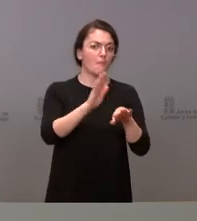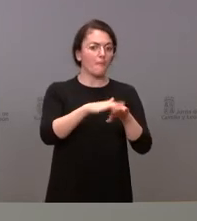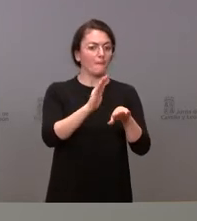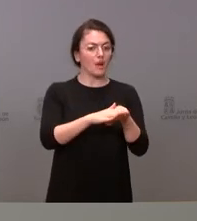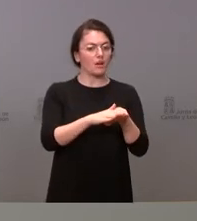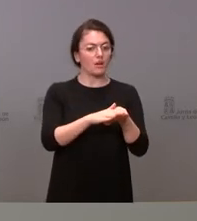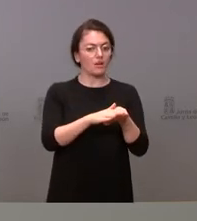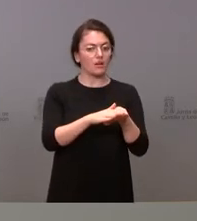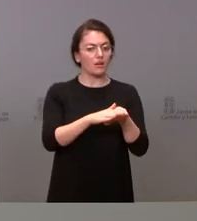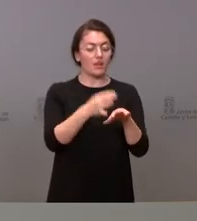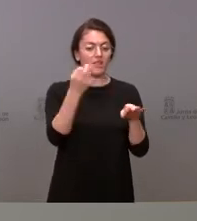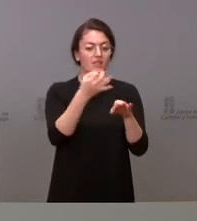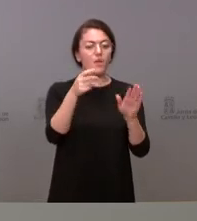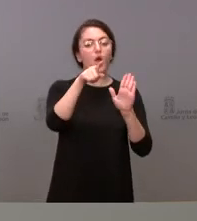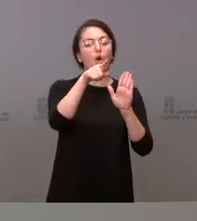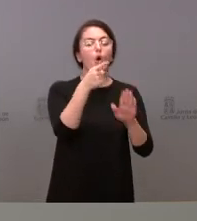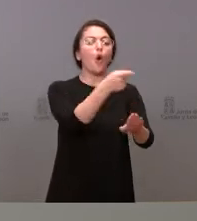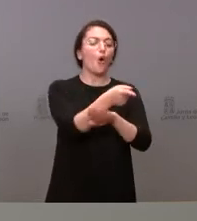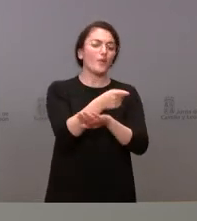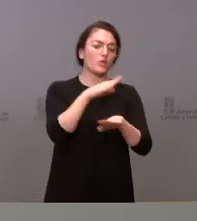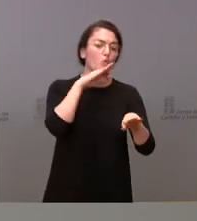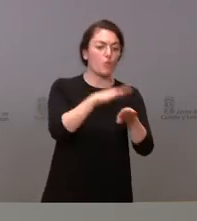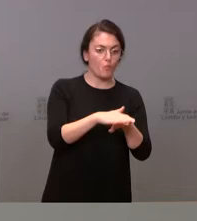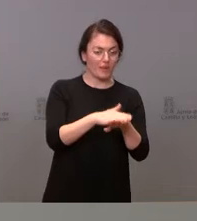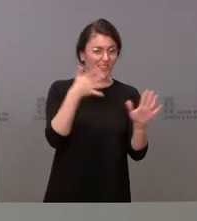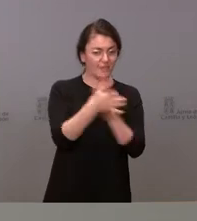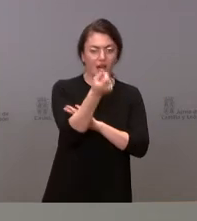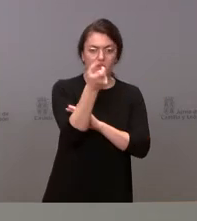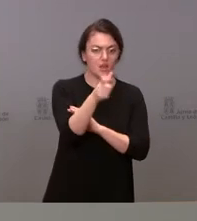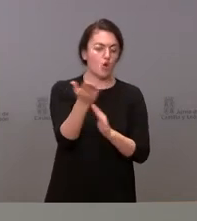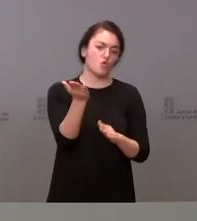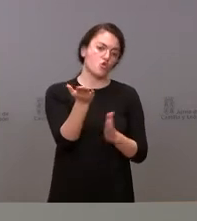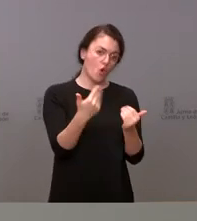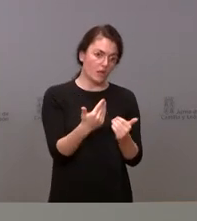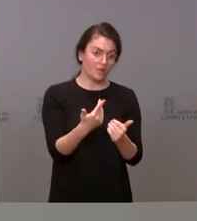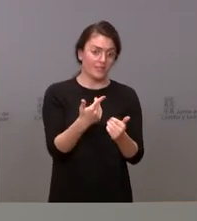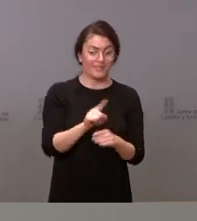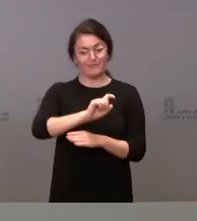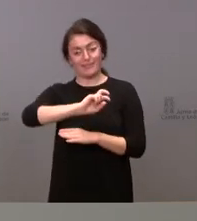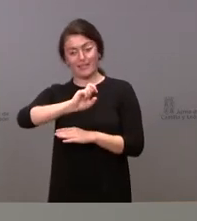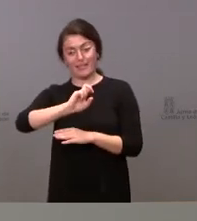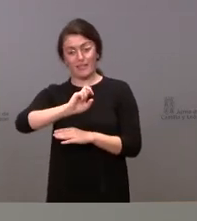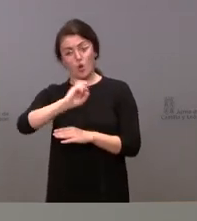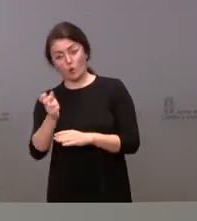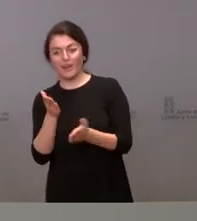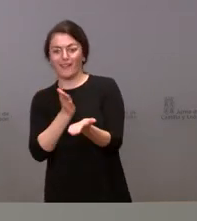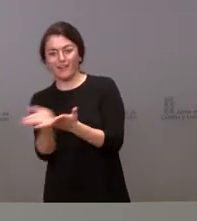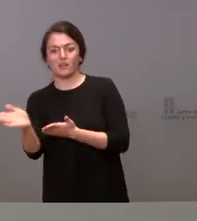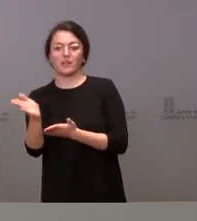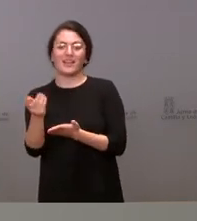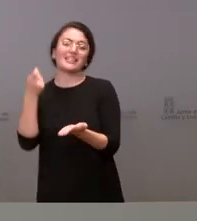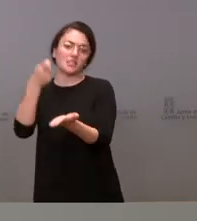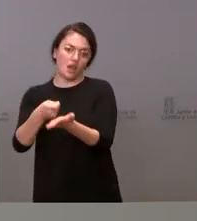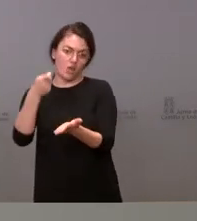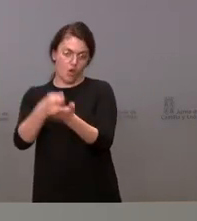al cumplimiento de una obligación que se ha detectado no se cumple, de lo que son las sanciones administrativas. Eso es